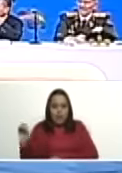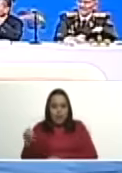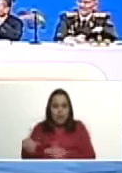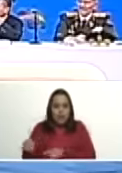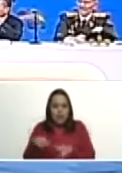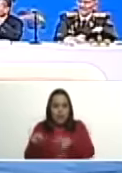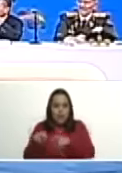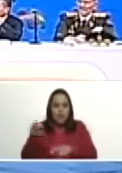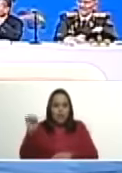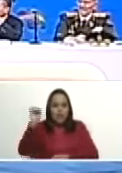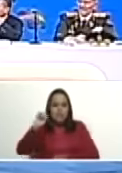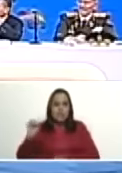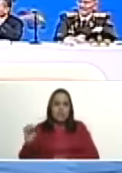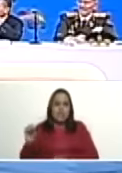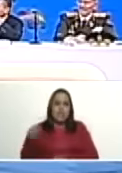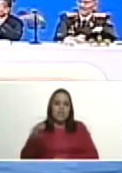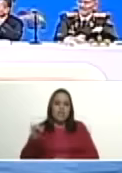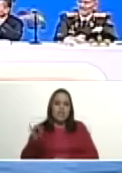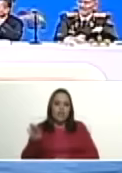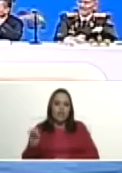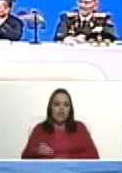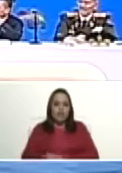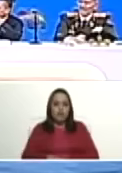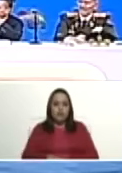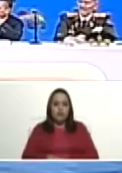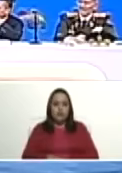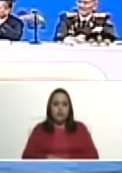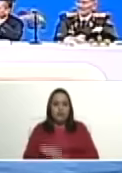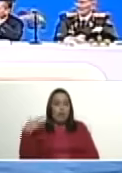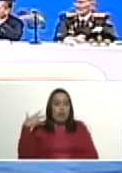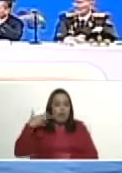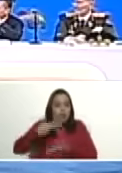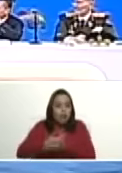río Esequibo. Son los antecedentes